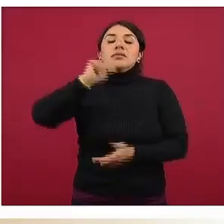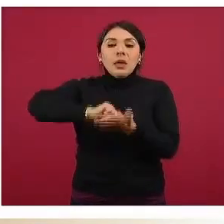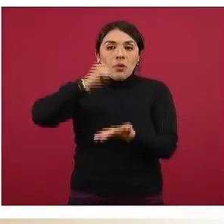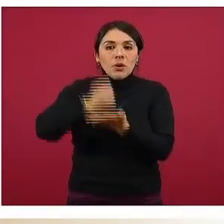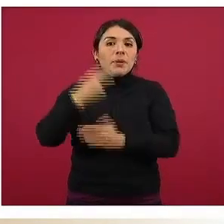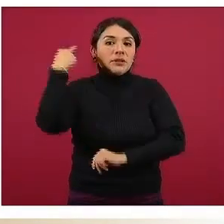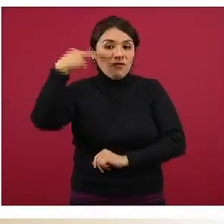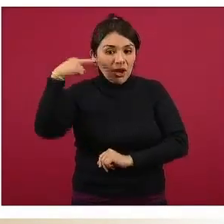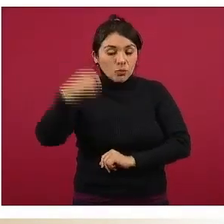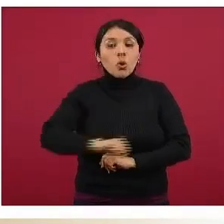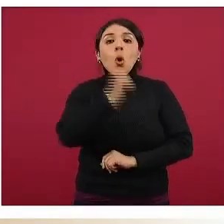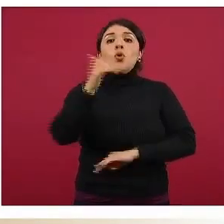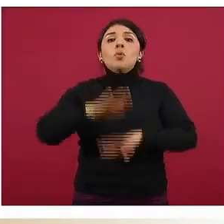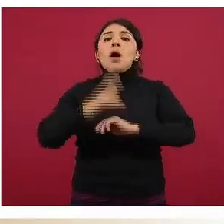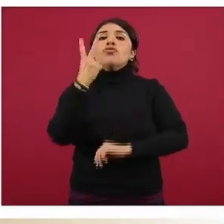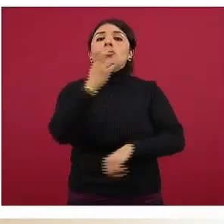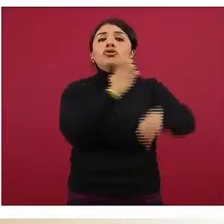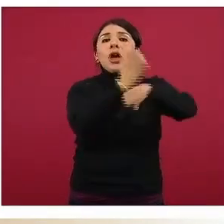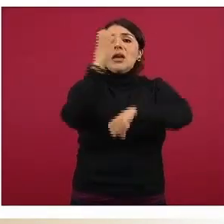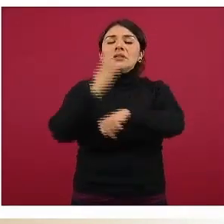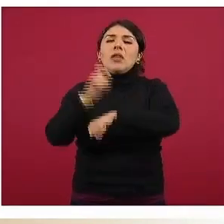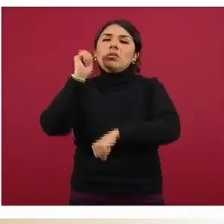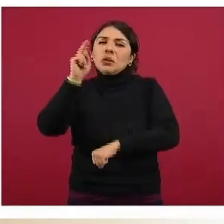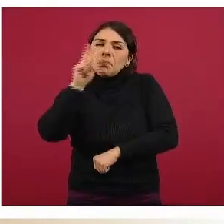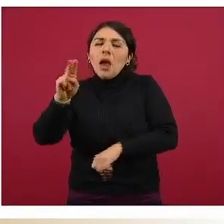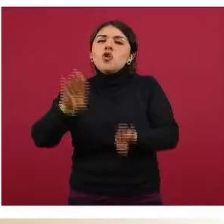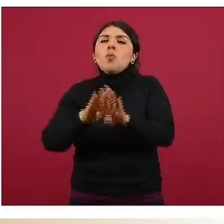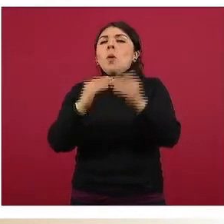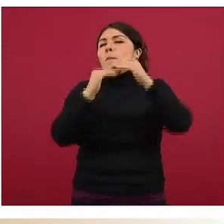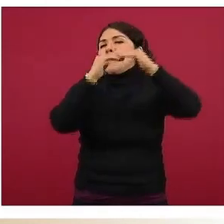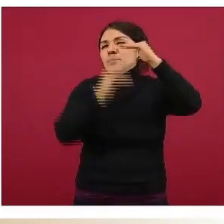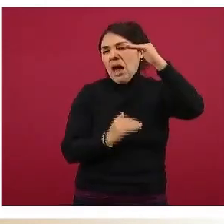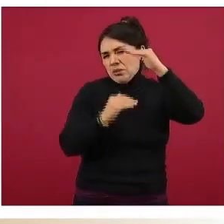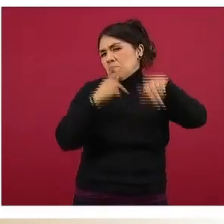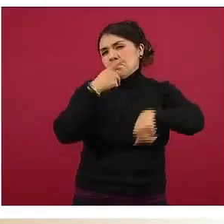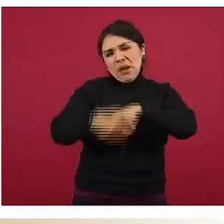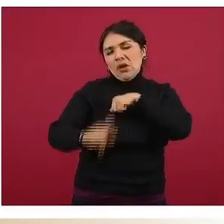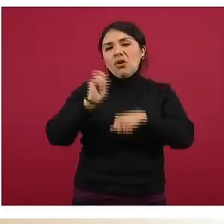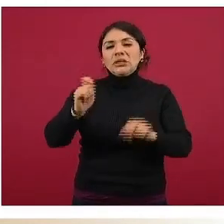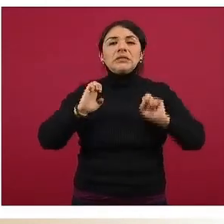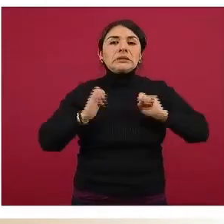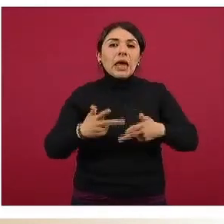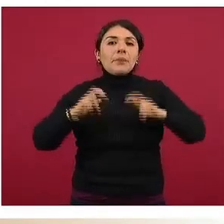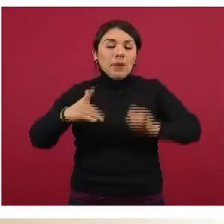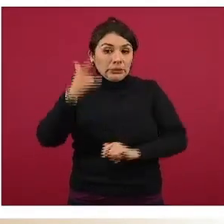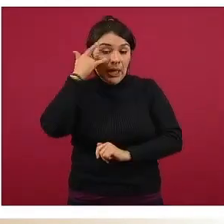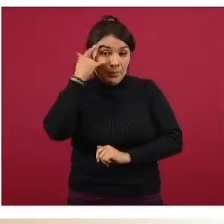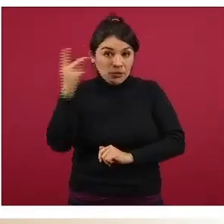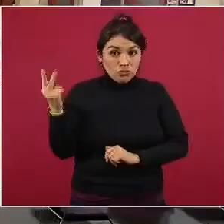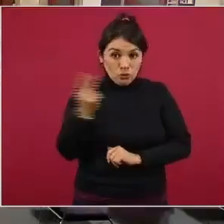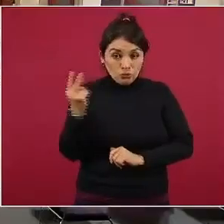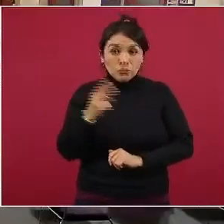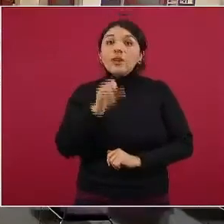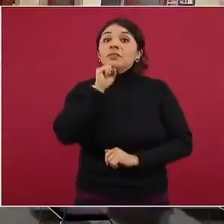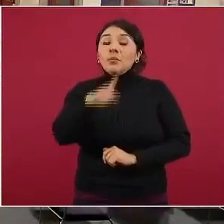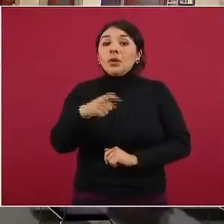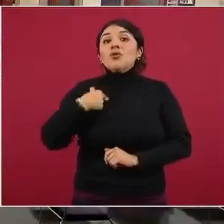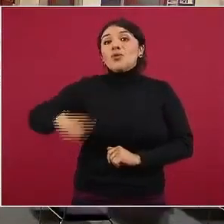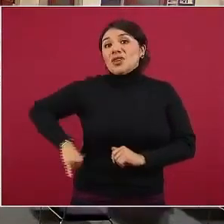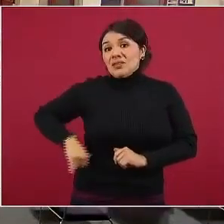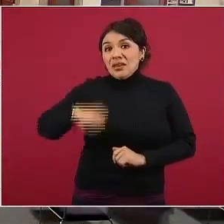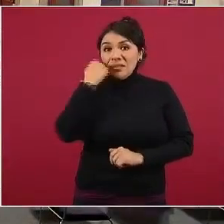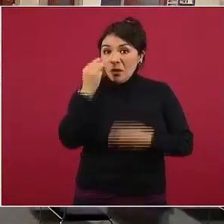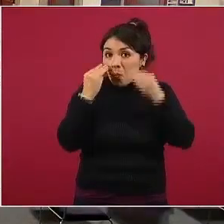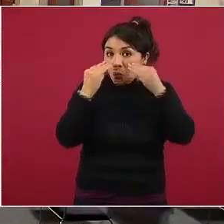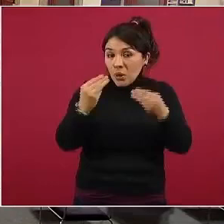entidades que se marcan con el riesgo bajo, que en este caso son Chiapas y Campeche. También nos interesa señalar